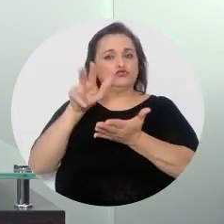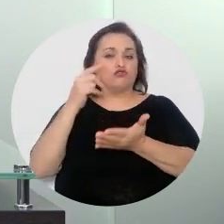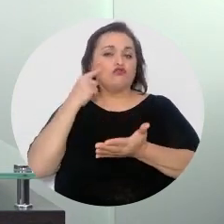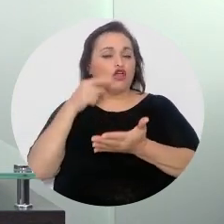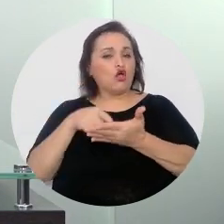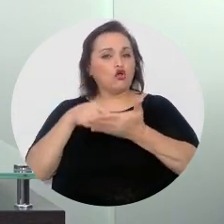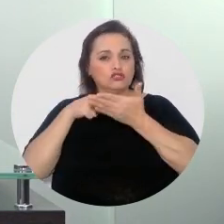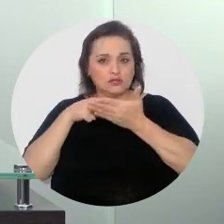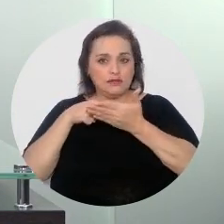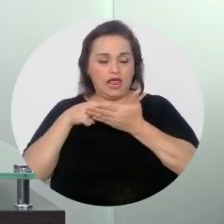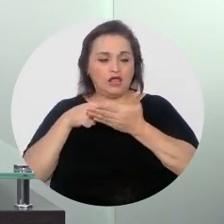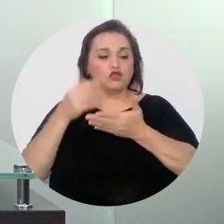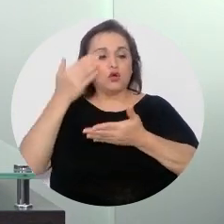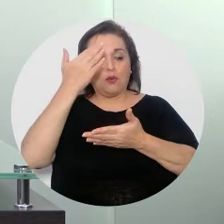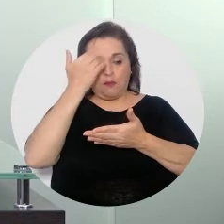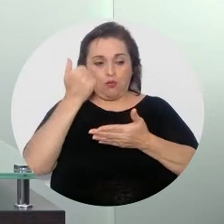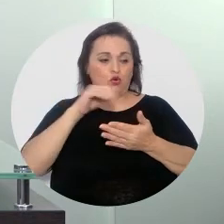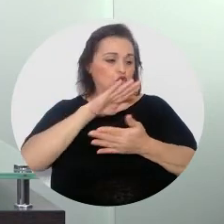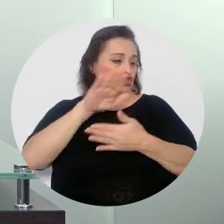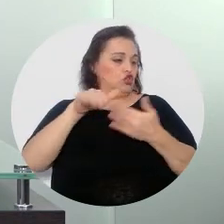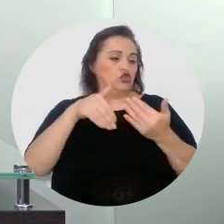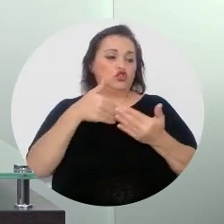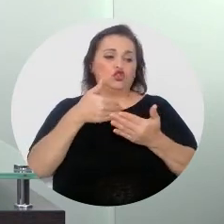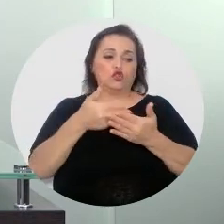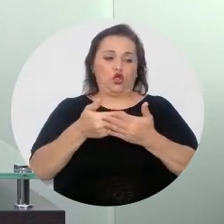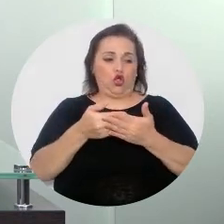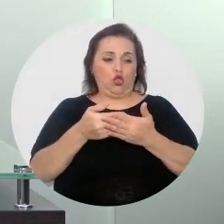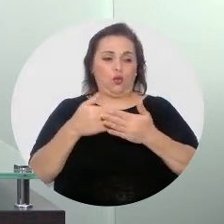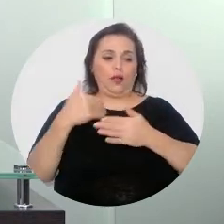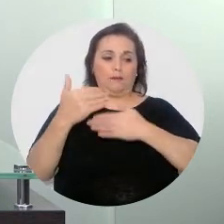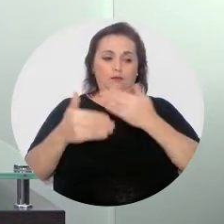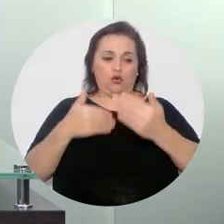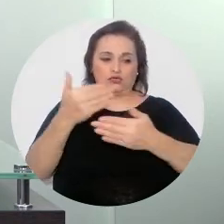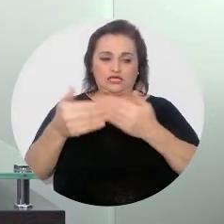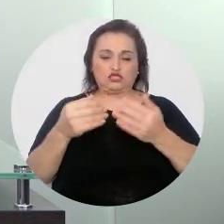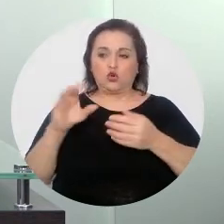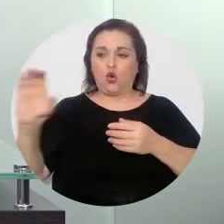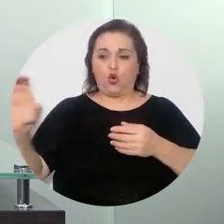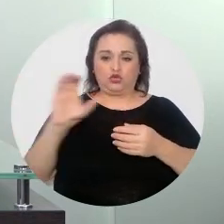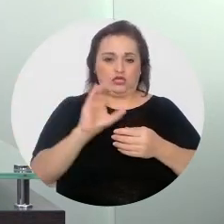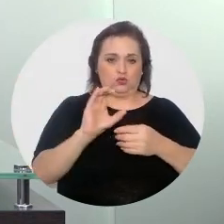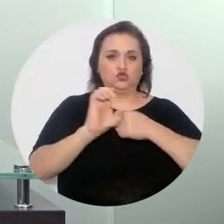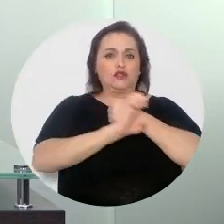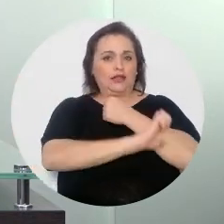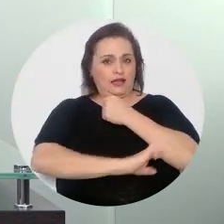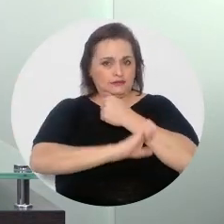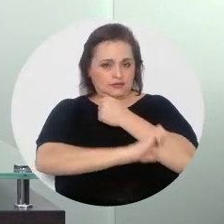su, repito, reconocimiento con los recursos de la contribución estatal.